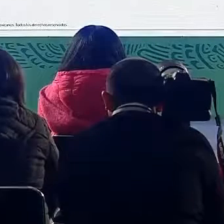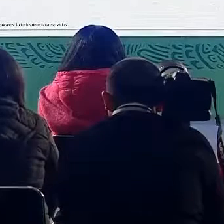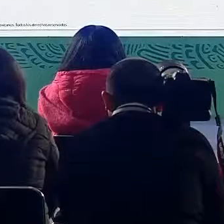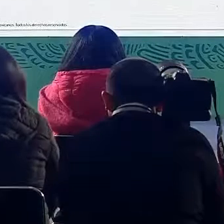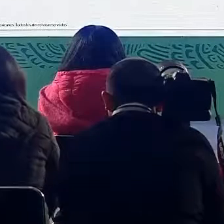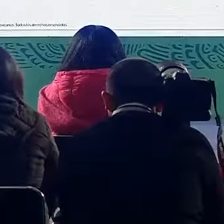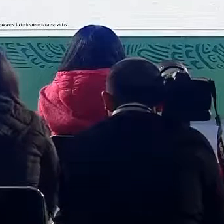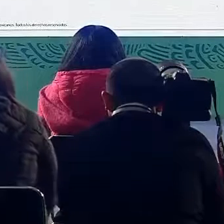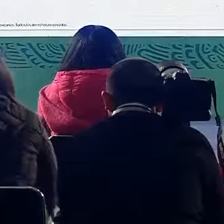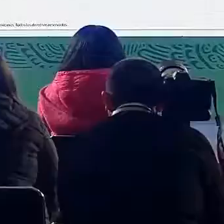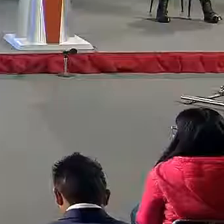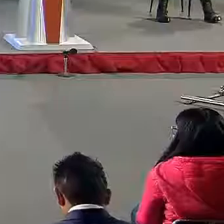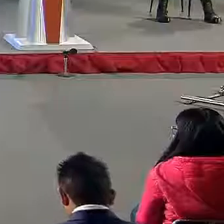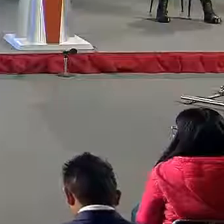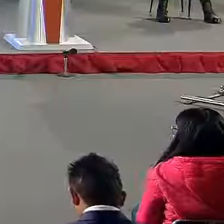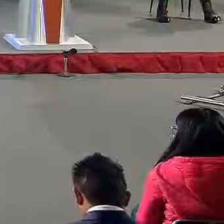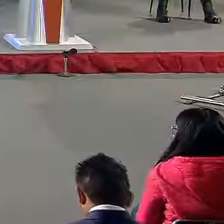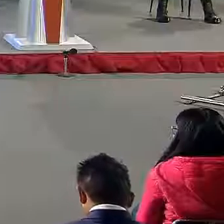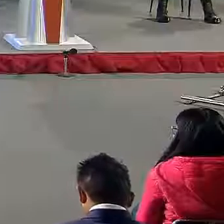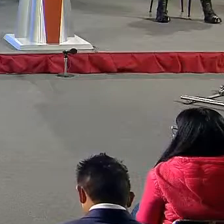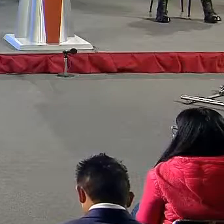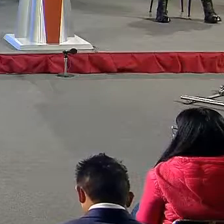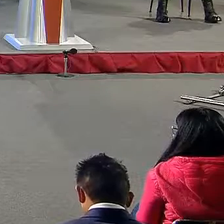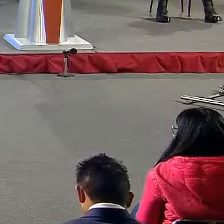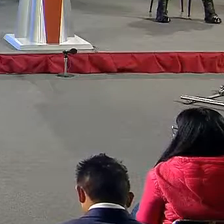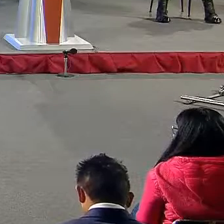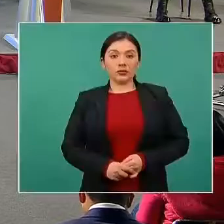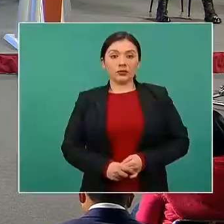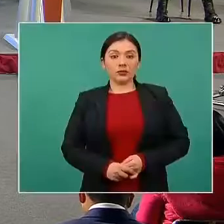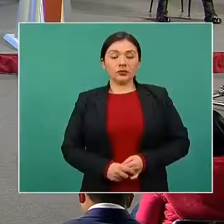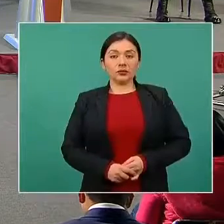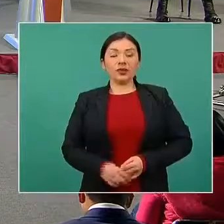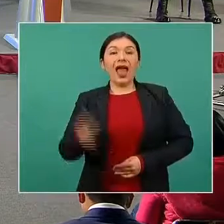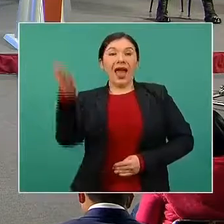hicieron fue que se quedaron con las estaciones de servicio de Pemex,